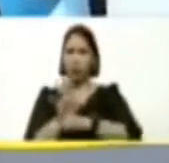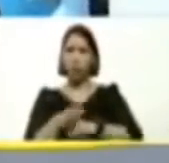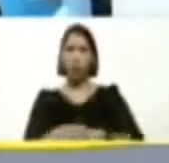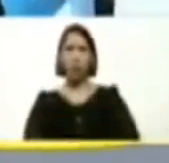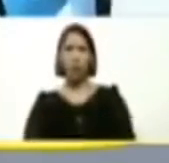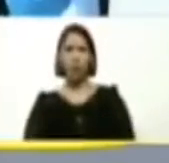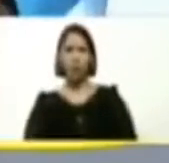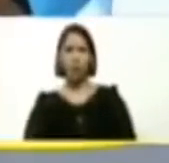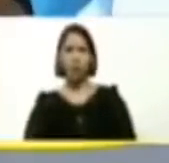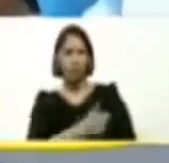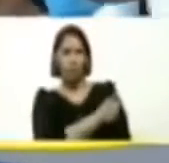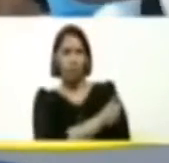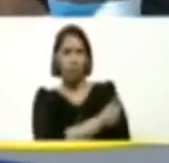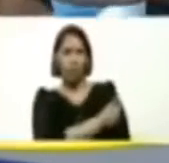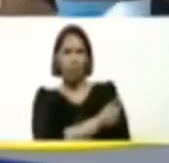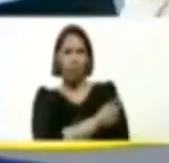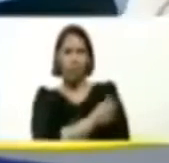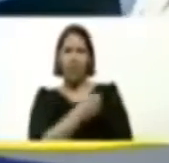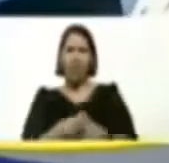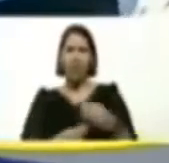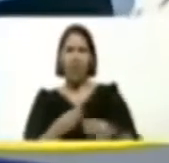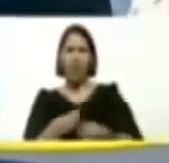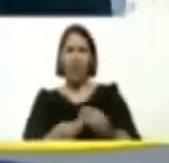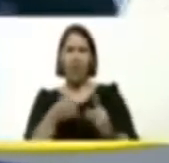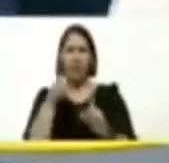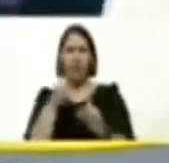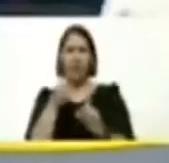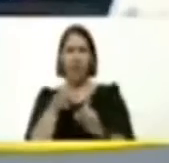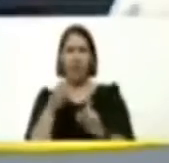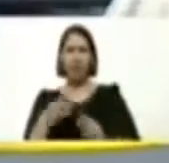coronavirus, al ponérselas, provocaba SIDA.